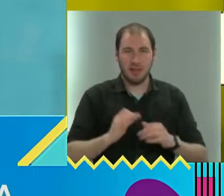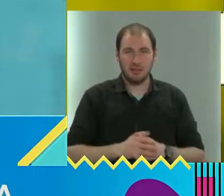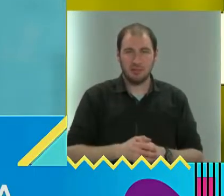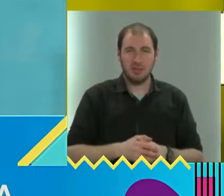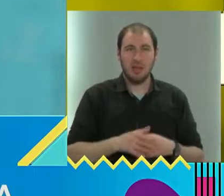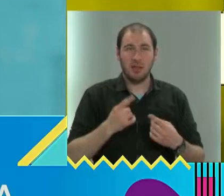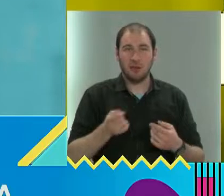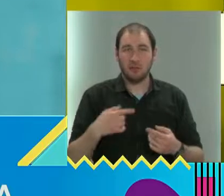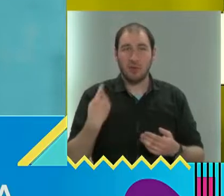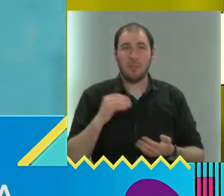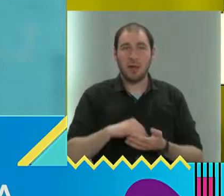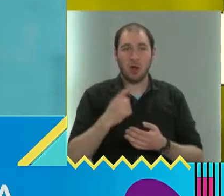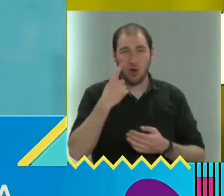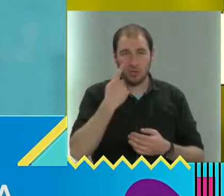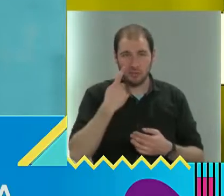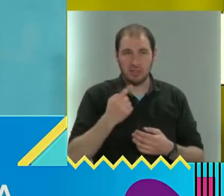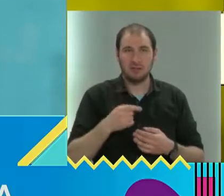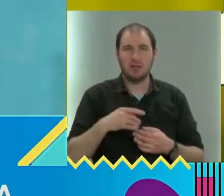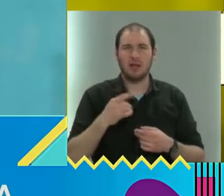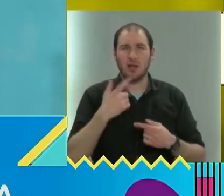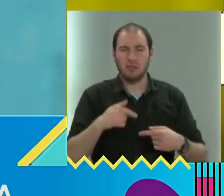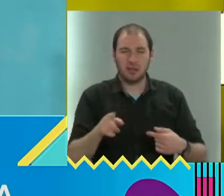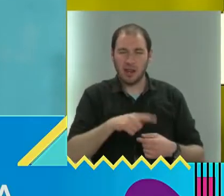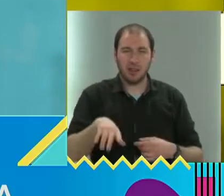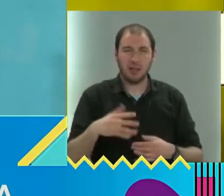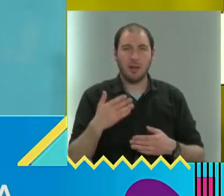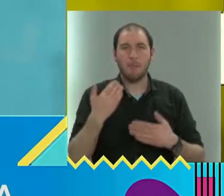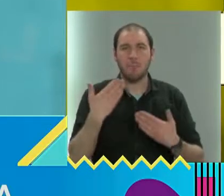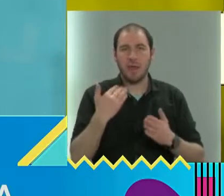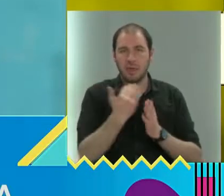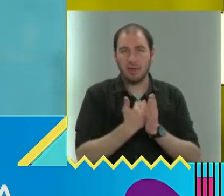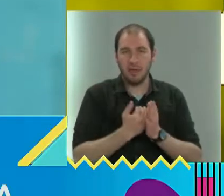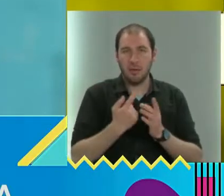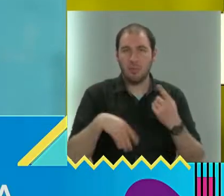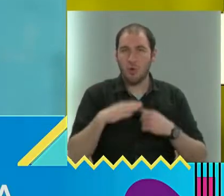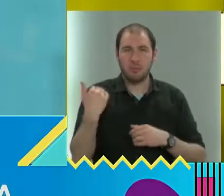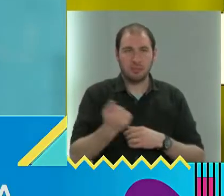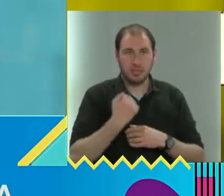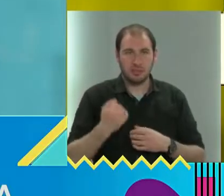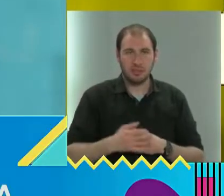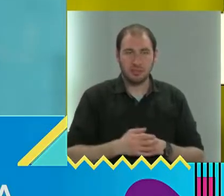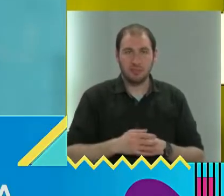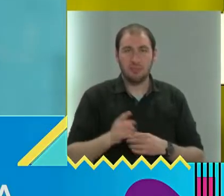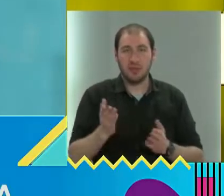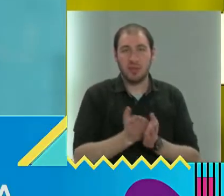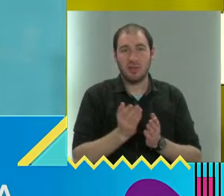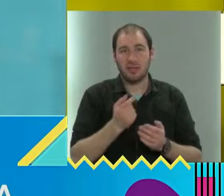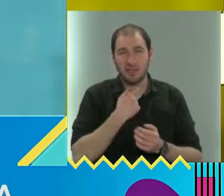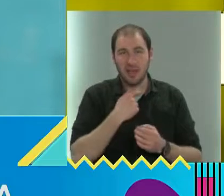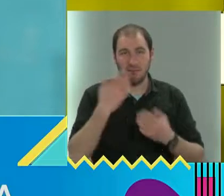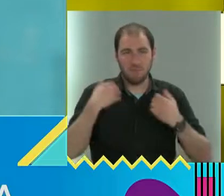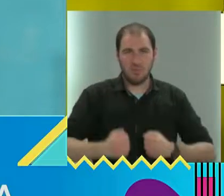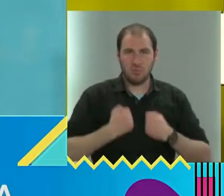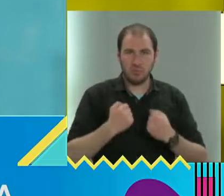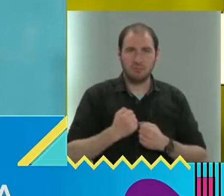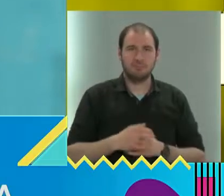algo que sumamos, no solo el conocimiento, no solo las habilidades, no solo las competencias, sino algo fundamental si querés estudiar y es la actitud.